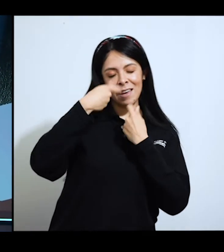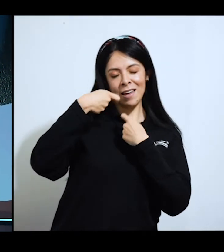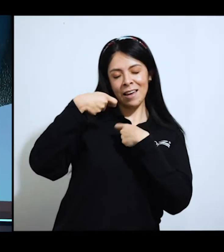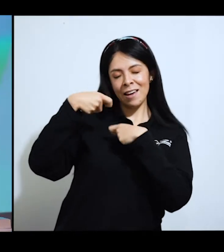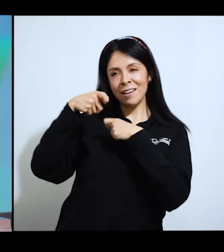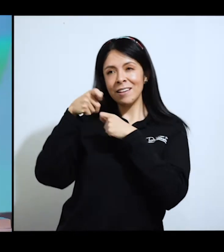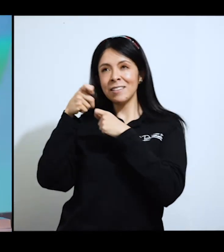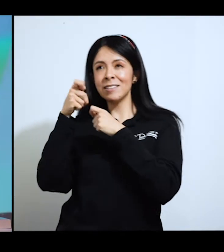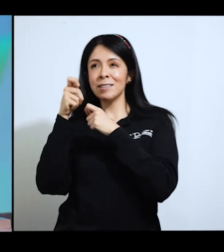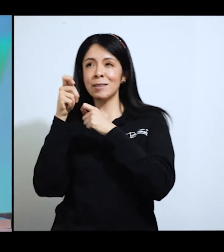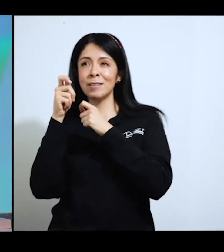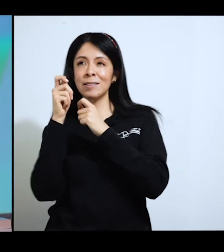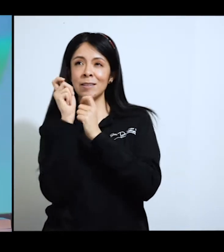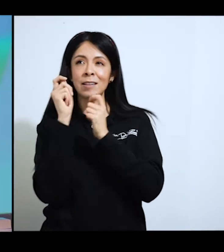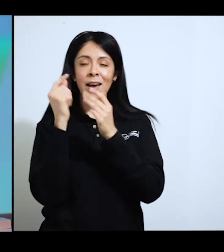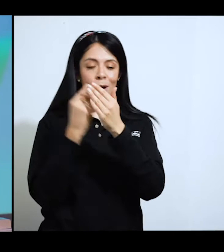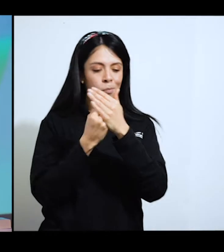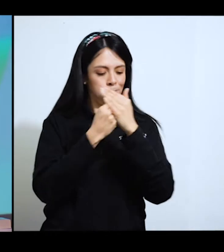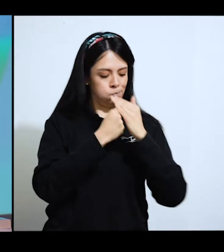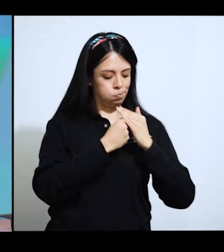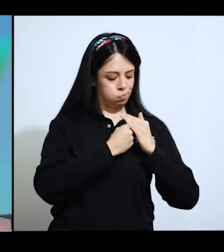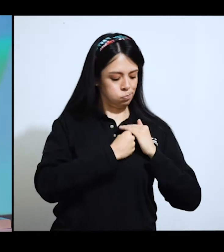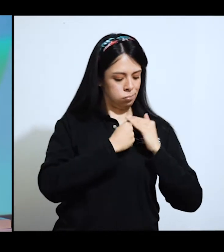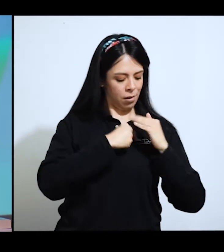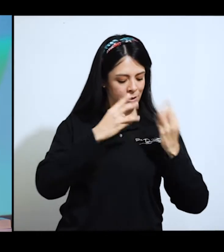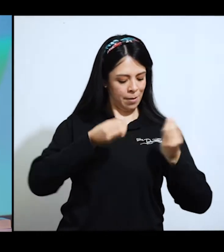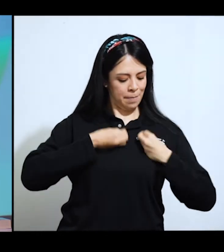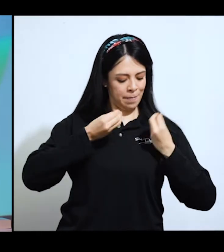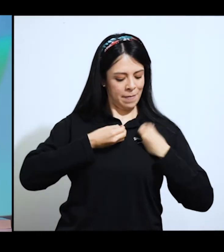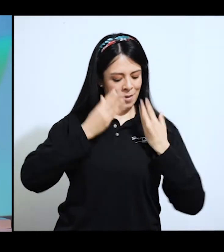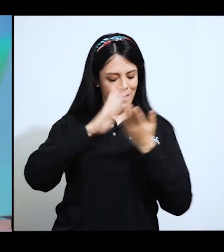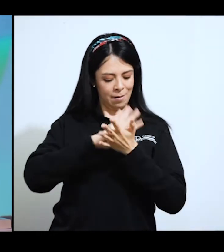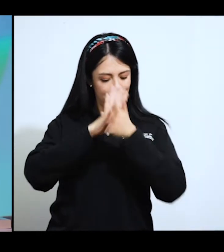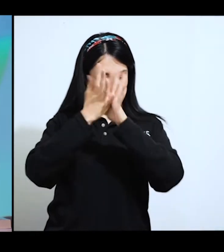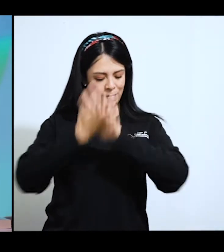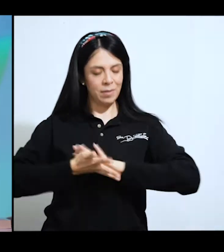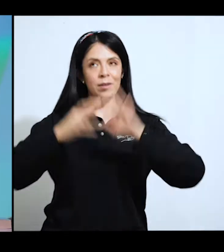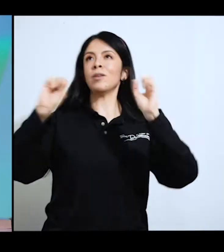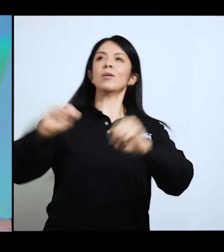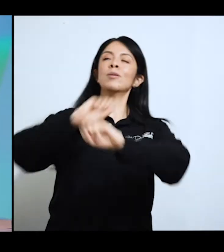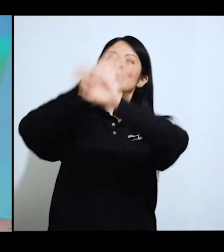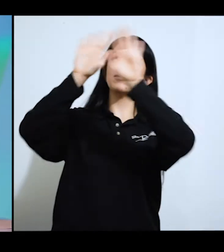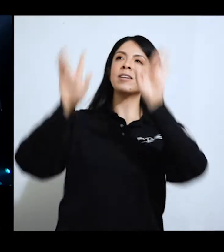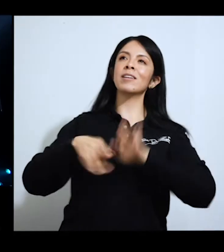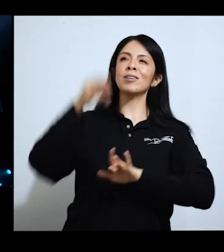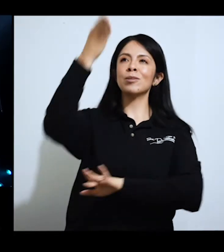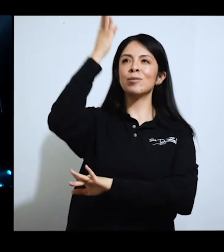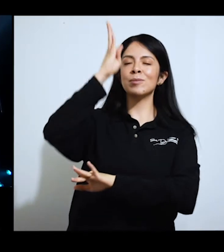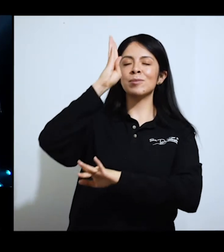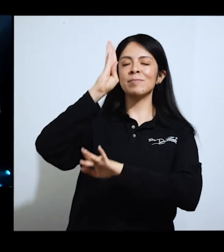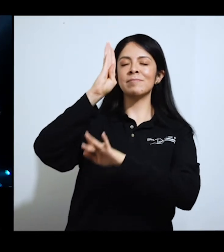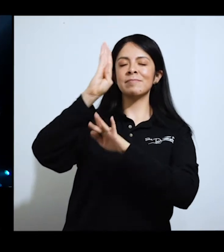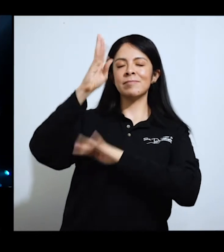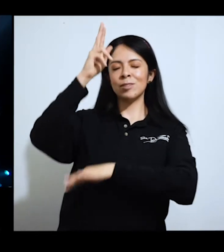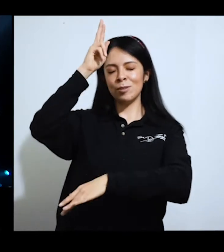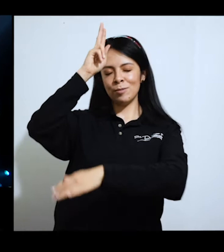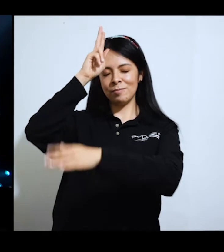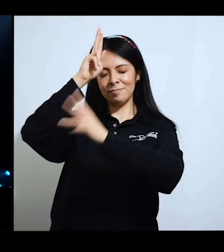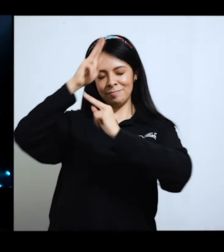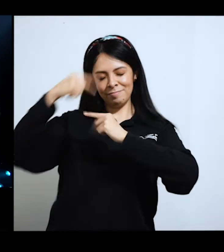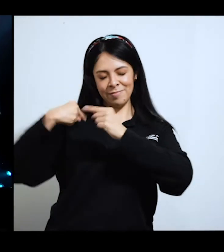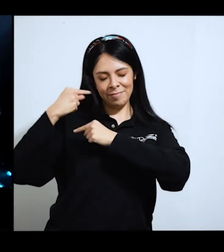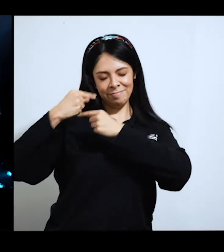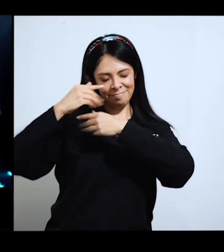el control. Tú me llenarás de vida y paz, de tu